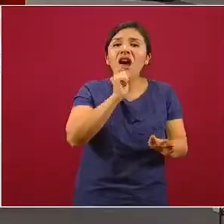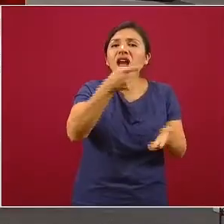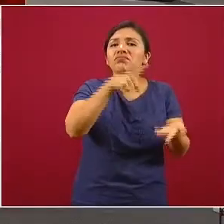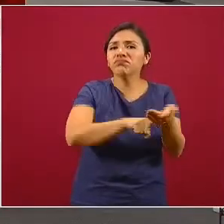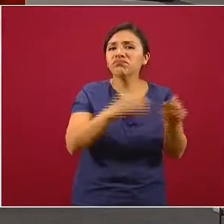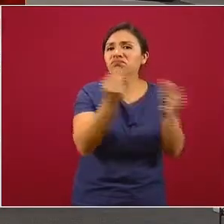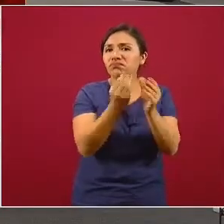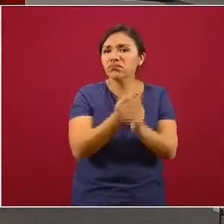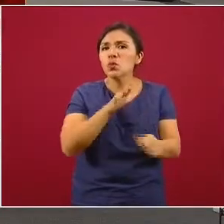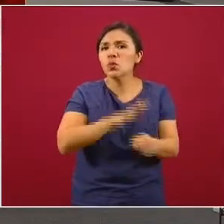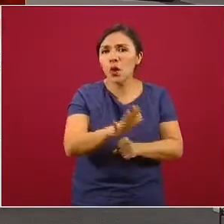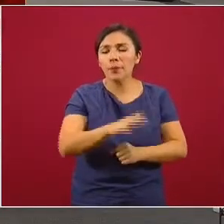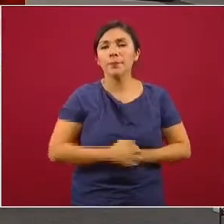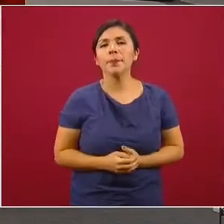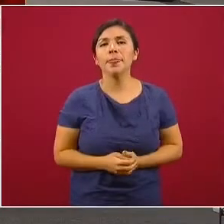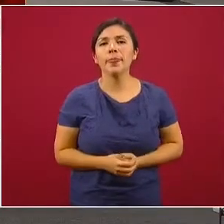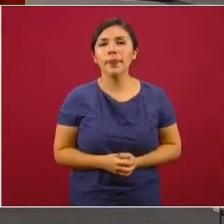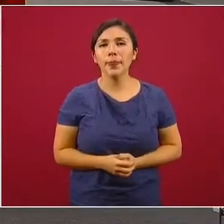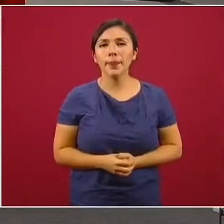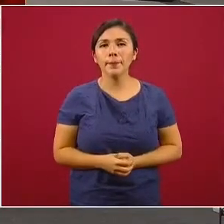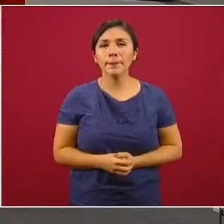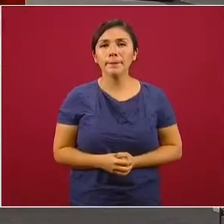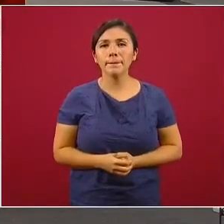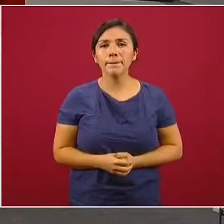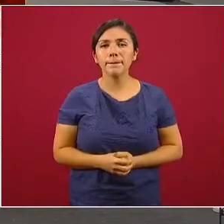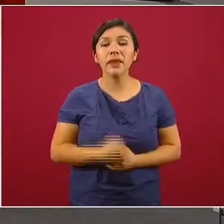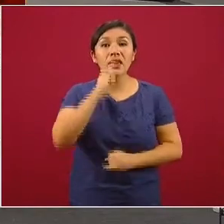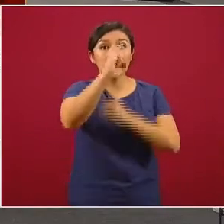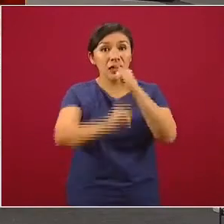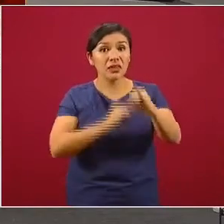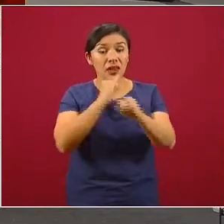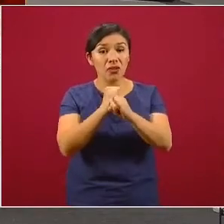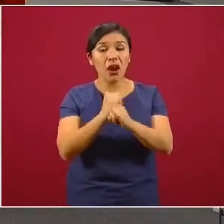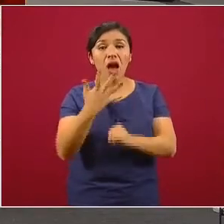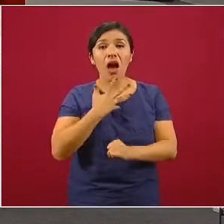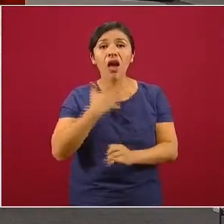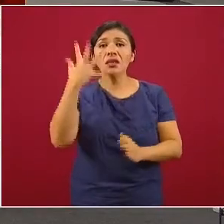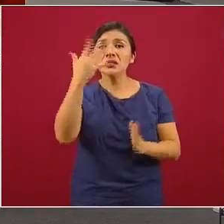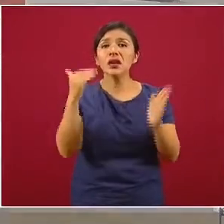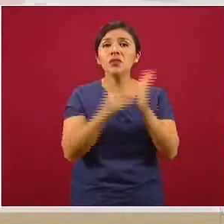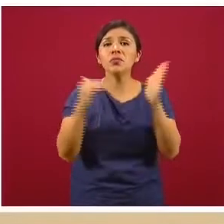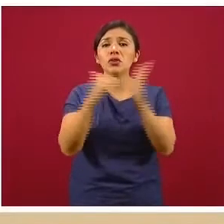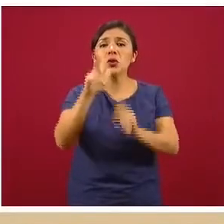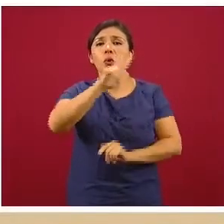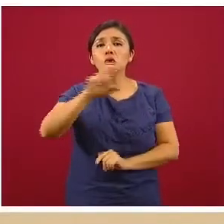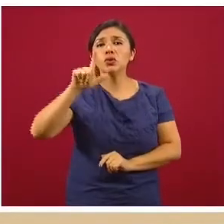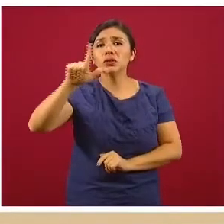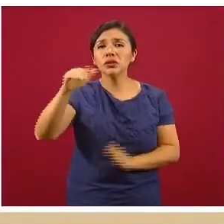Vamos a pasar a la siguiente. En el nivel internacional,